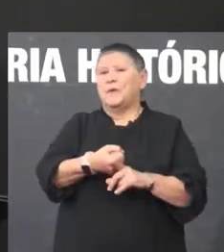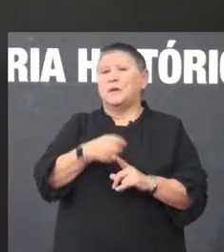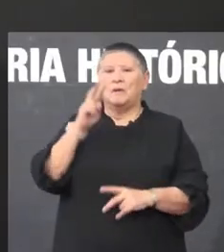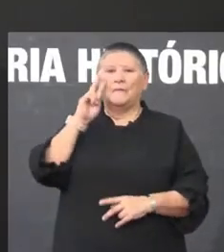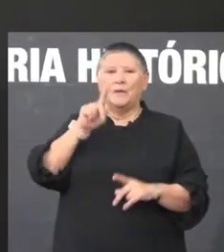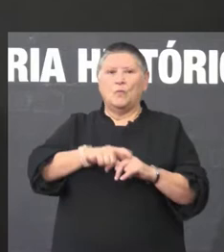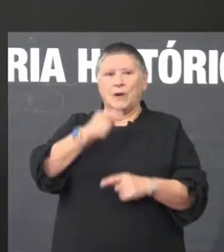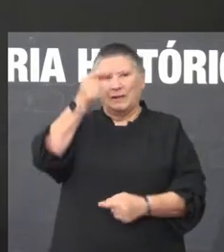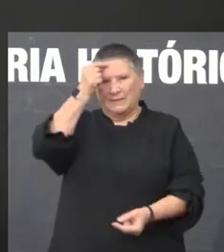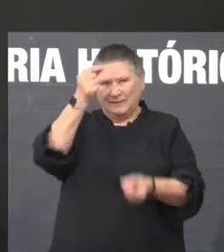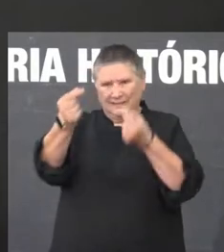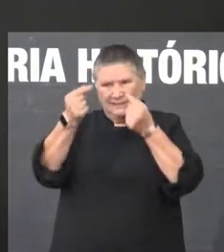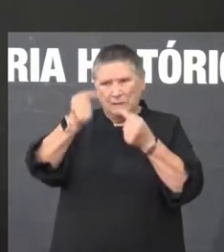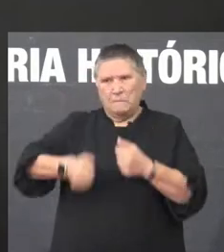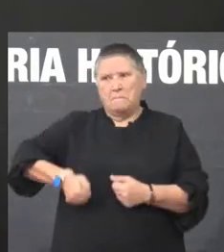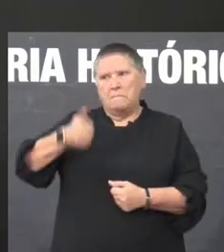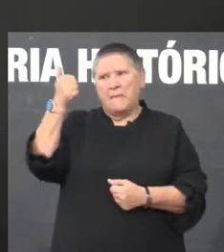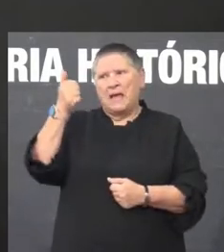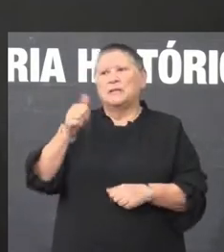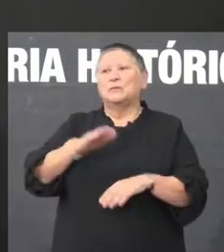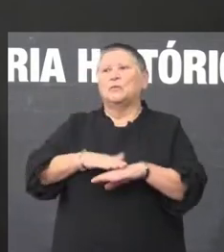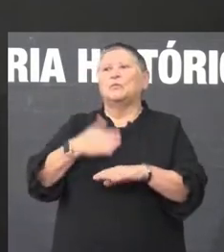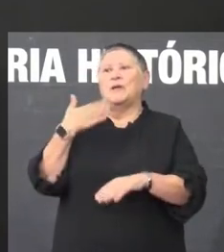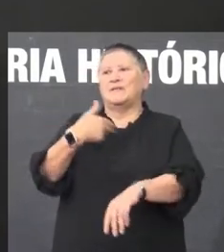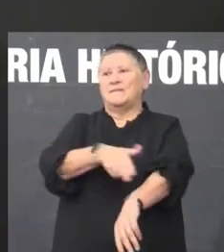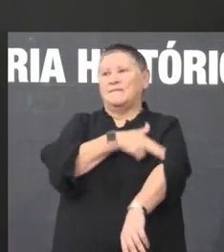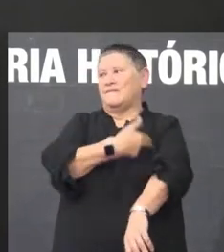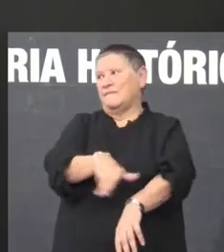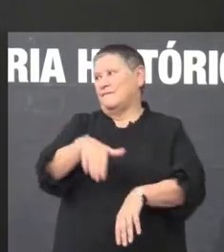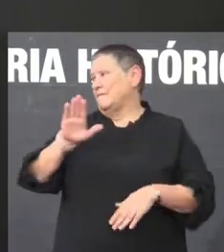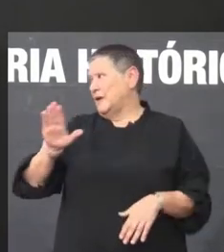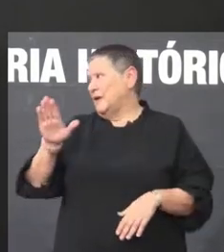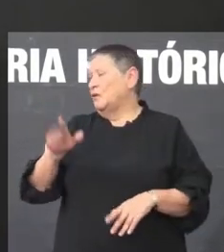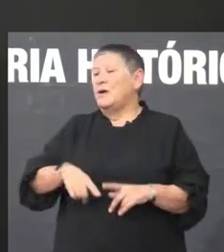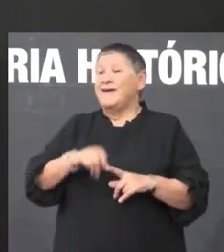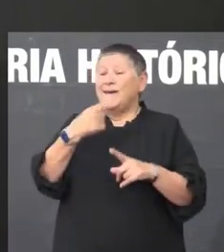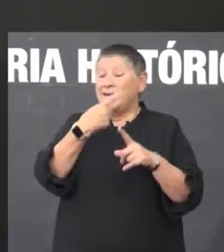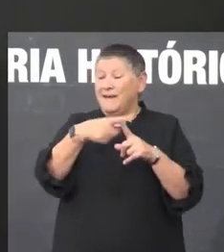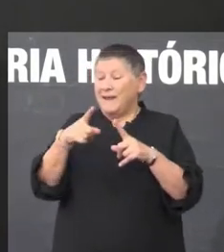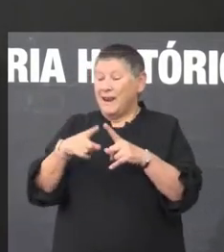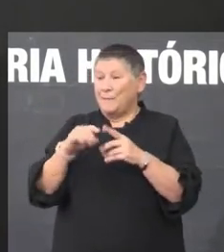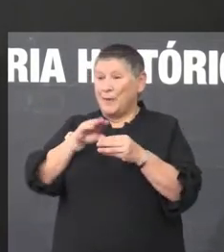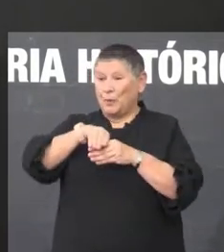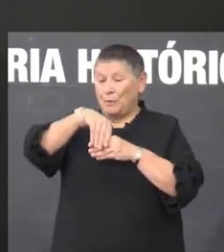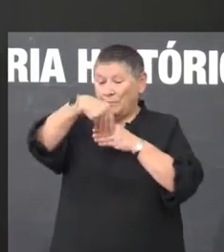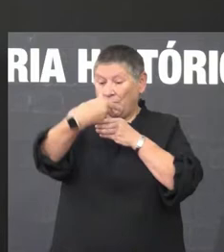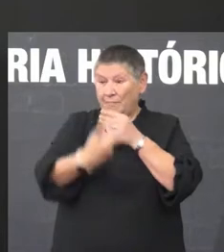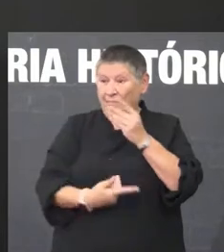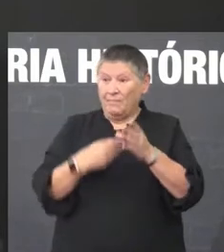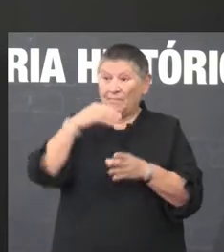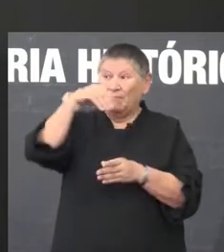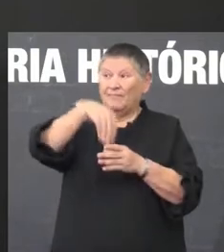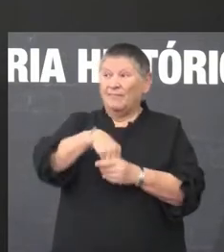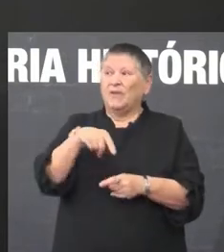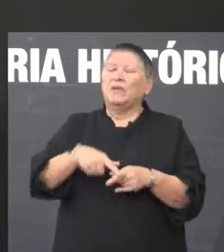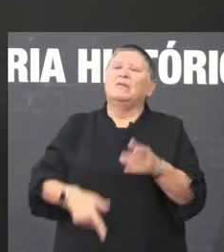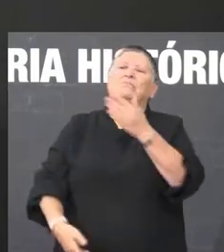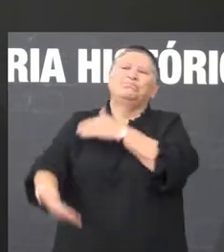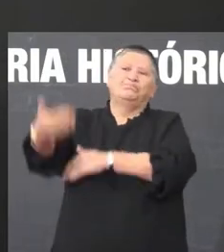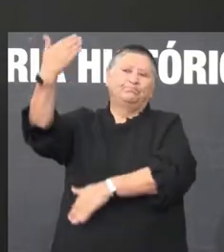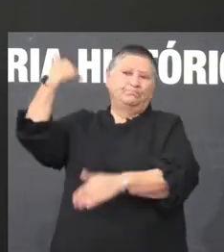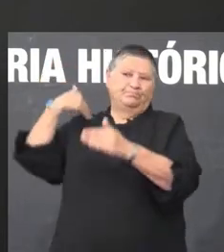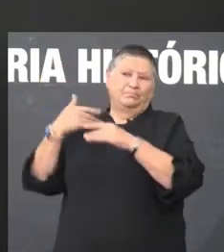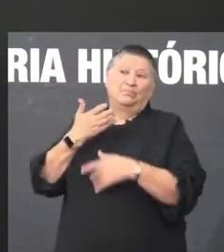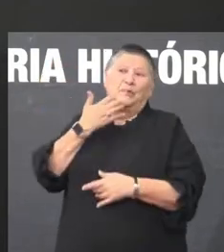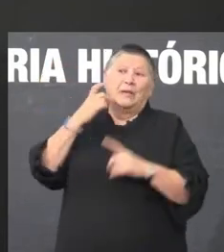agudizada polo franquismo. É certo que os elementos materiais que a conformaron pois son de moito antes, non? No caso da Galiza,